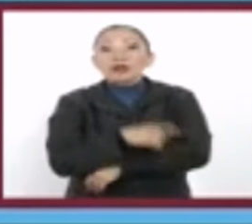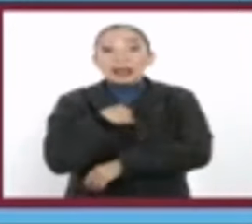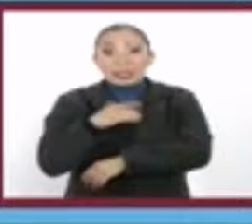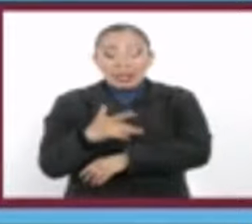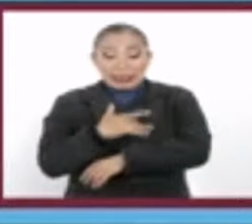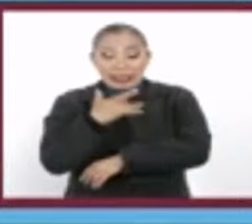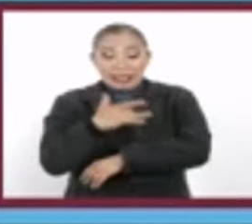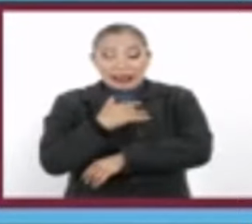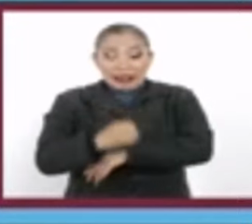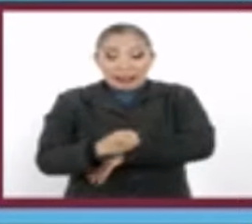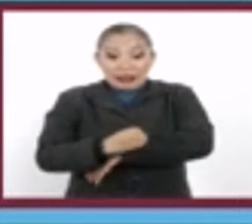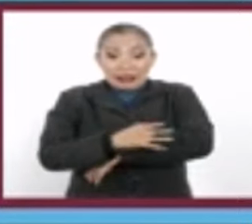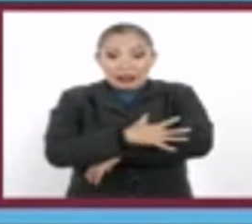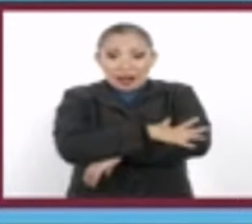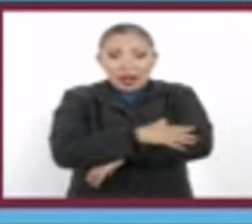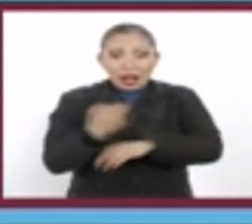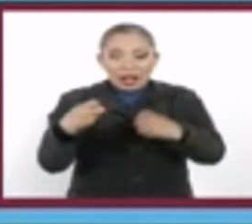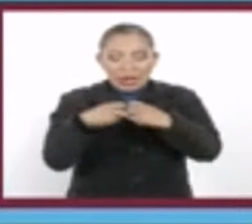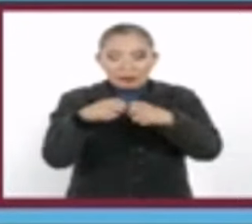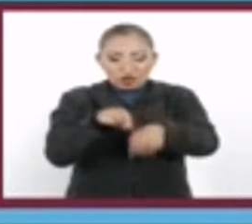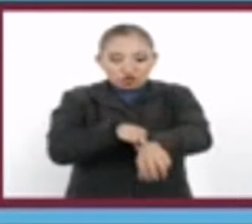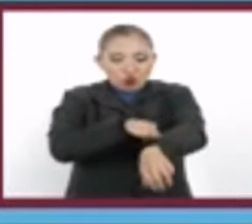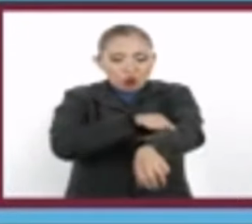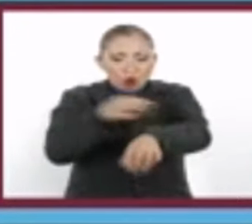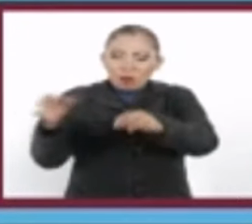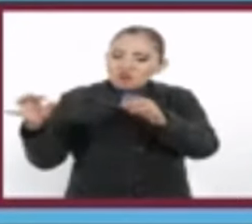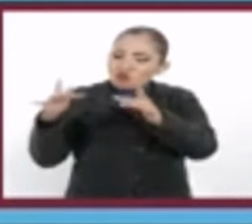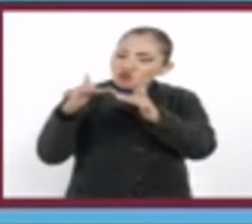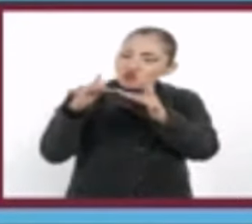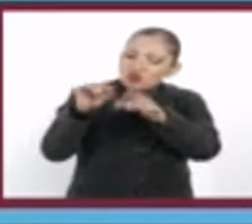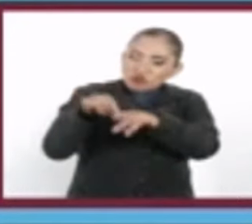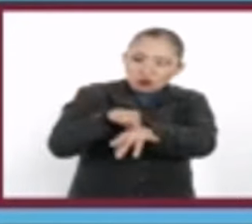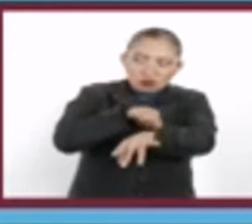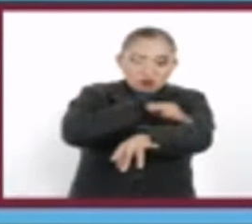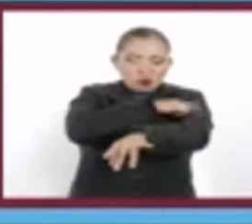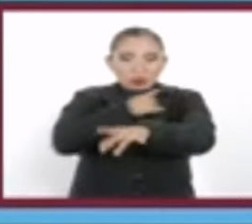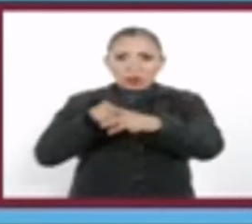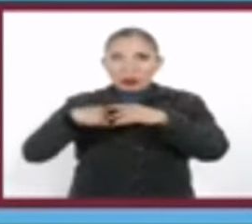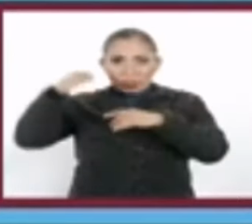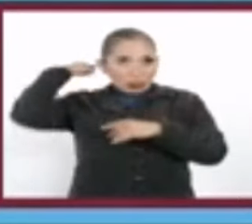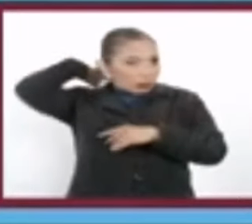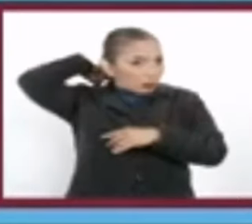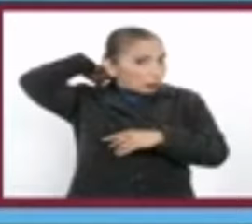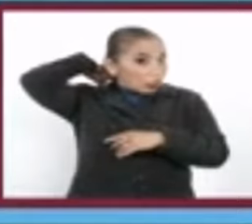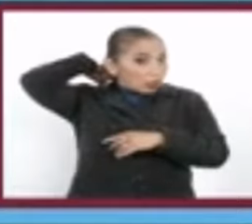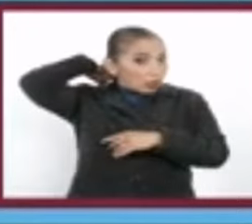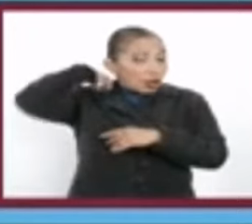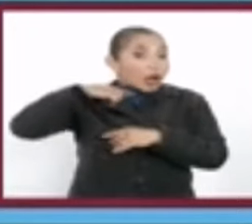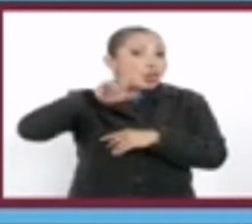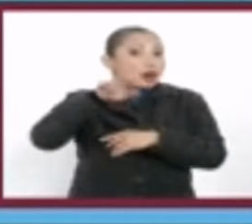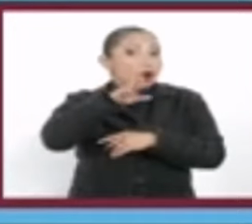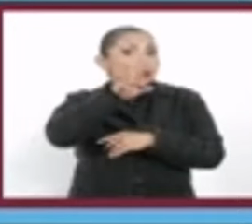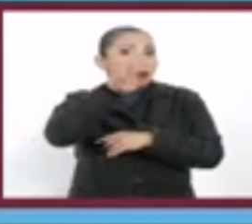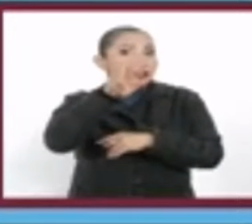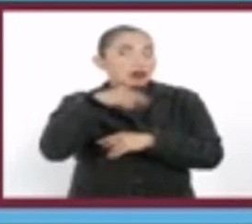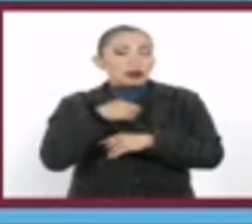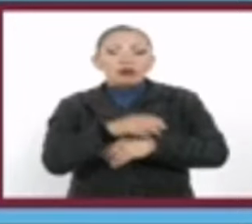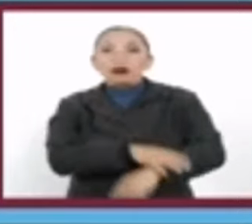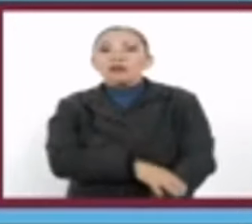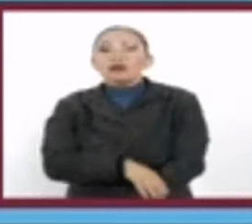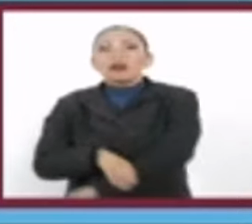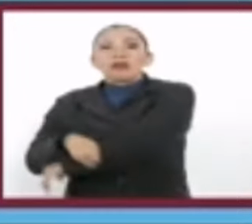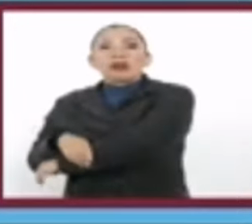Los estímulos viajan por fibras nerviosas del sistema nervioso periférico hasta la médula, para generar una respuesta